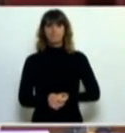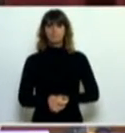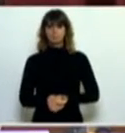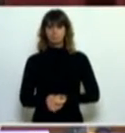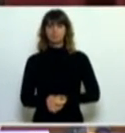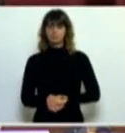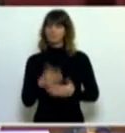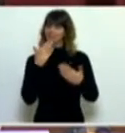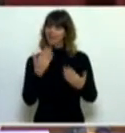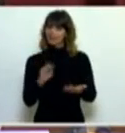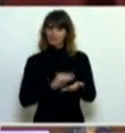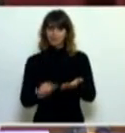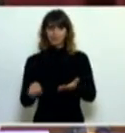Gracias, diputado.